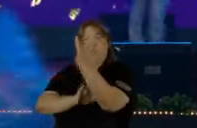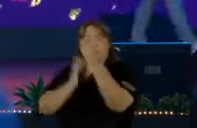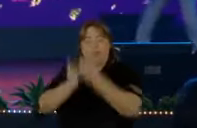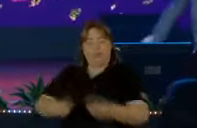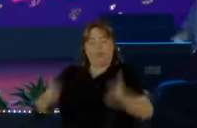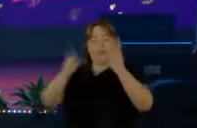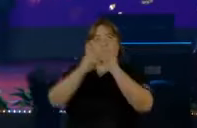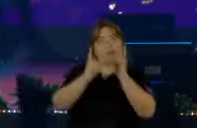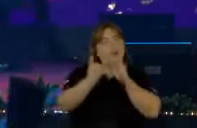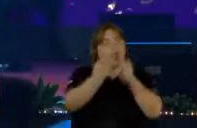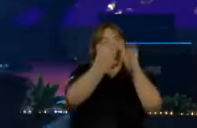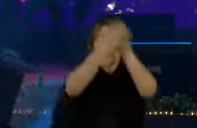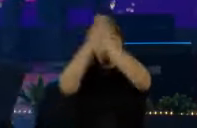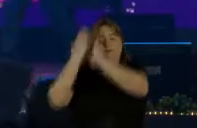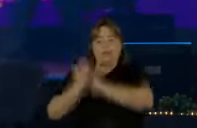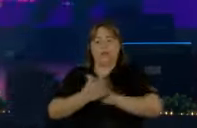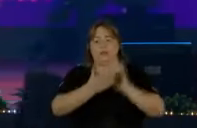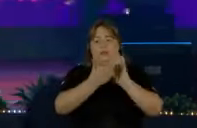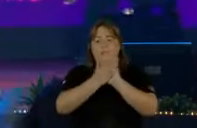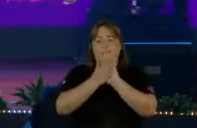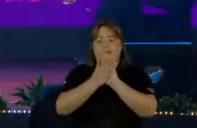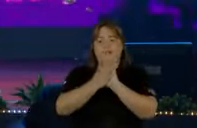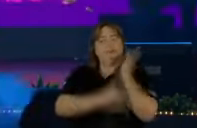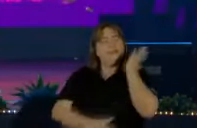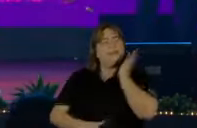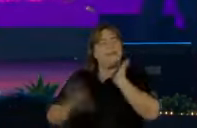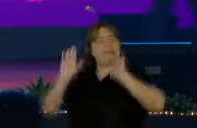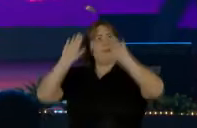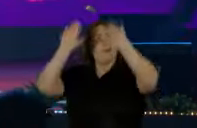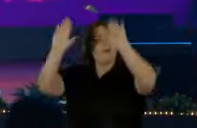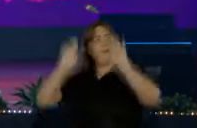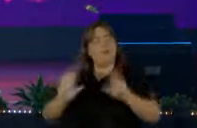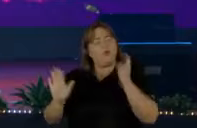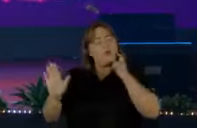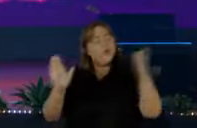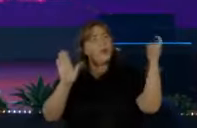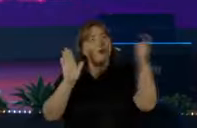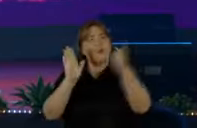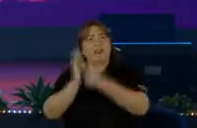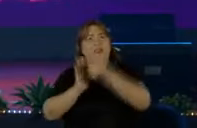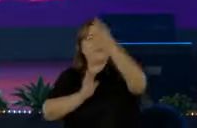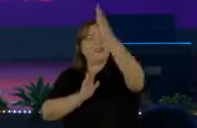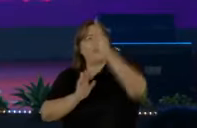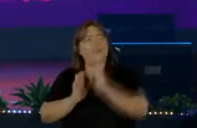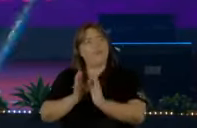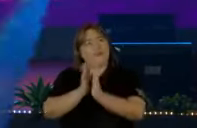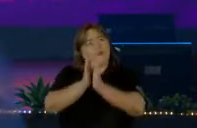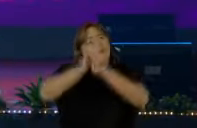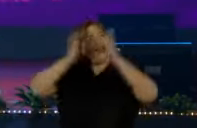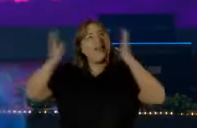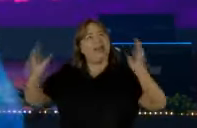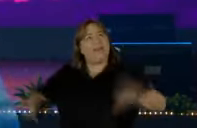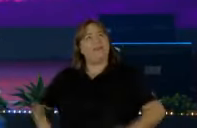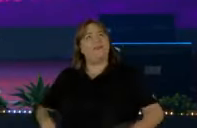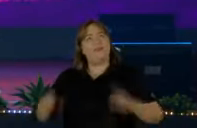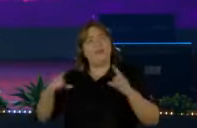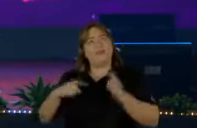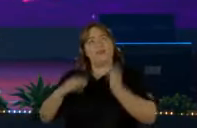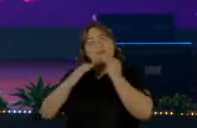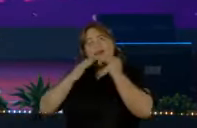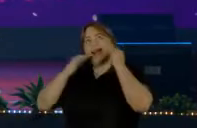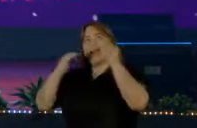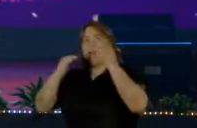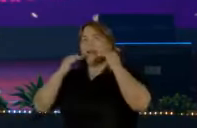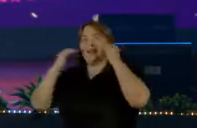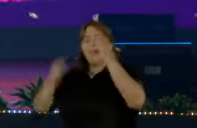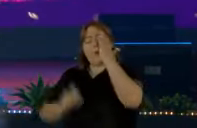de alabanza. Y no hay nada más maravilloso que reconocer la grandeza de Dios, vivir en agradecimiento por todo lo que